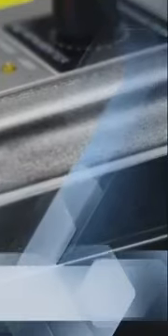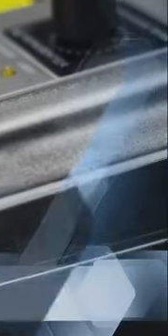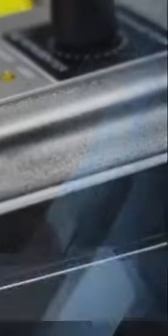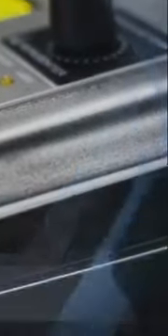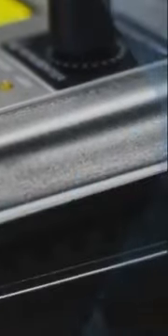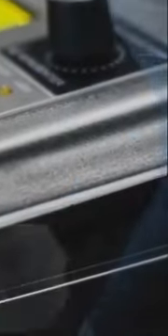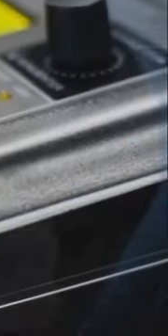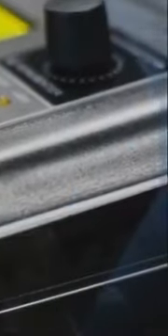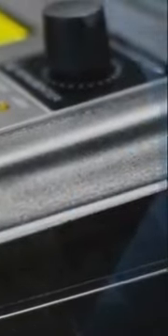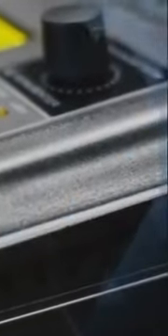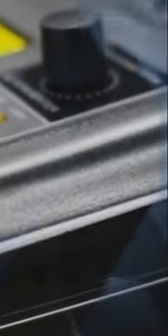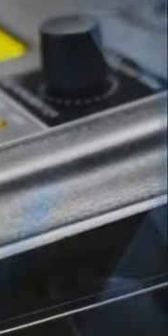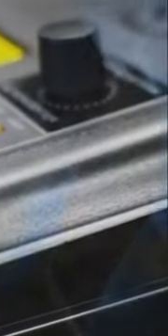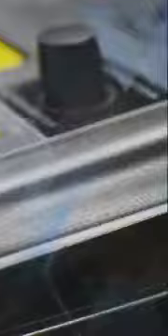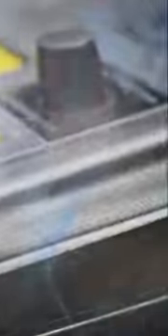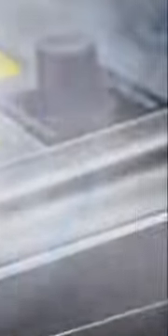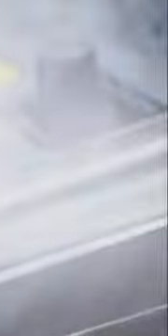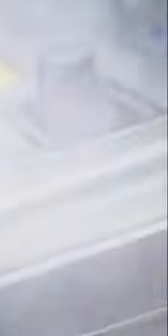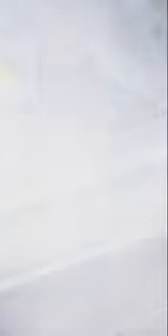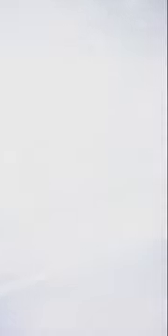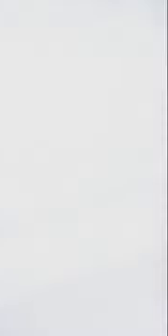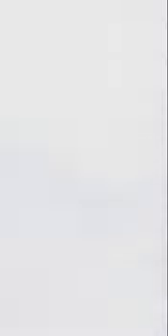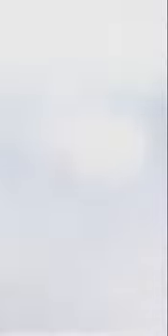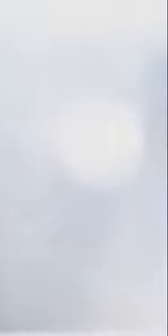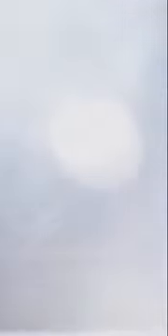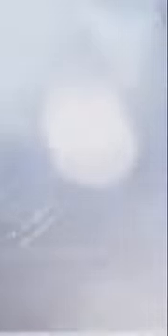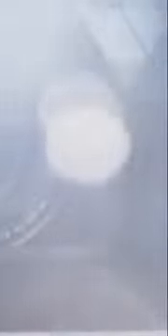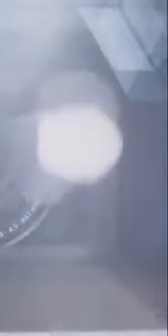una transmisión en vivo.